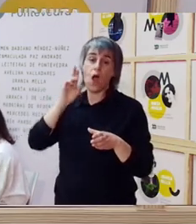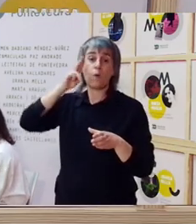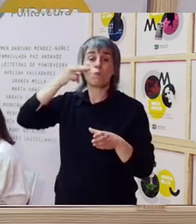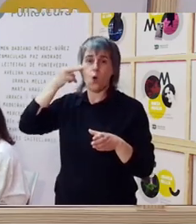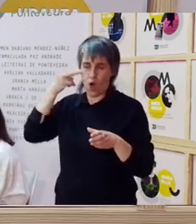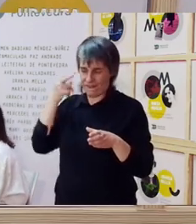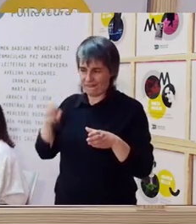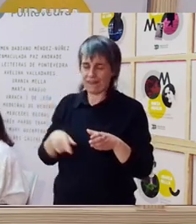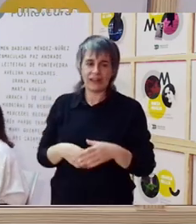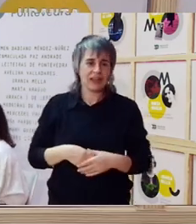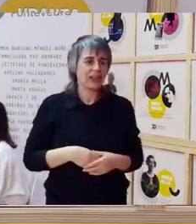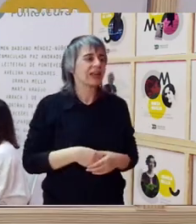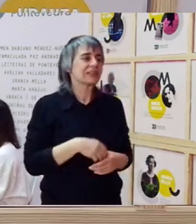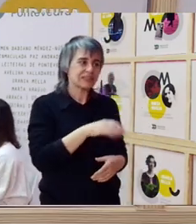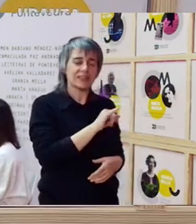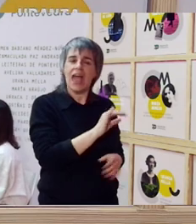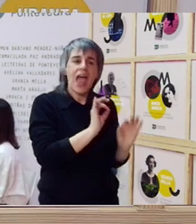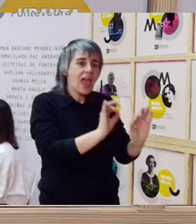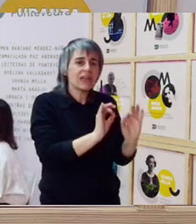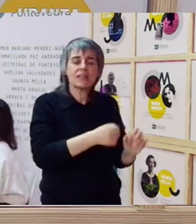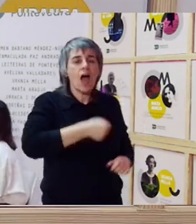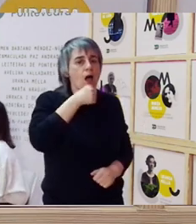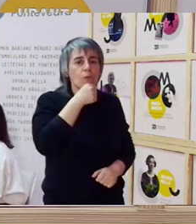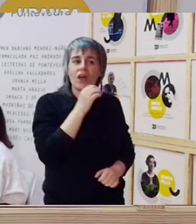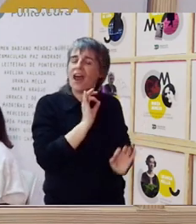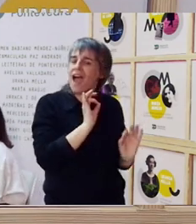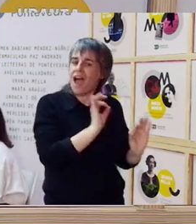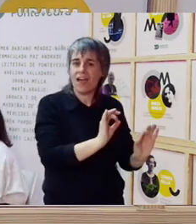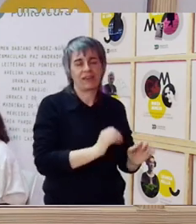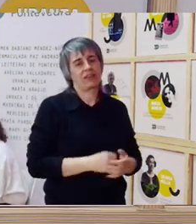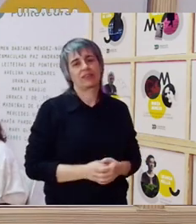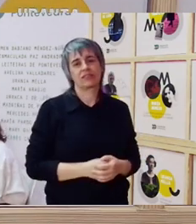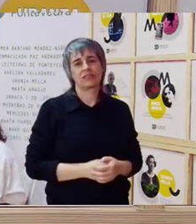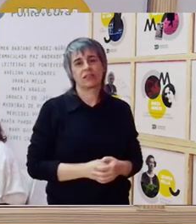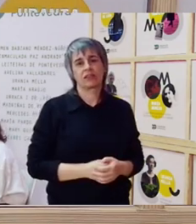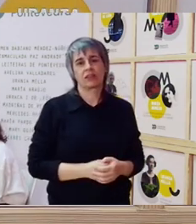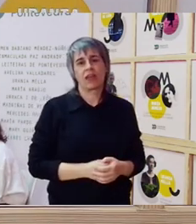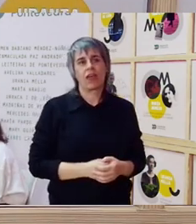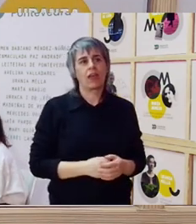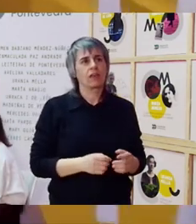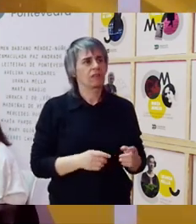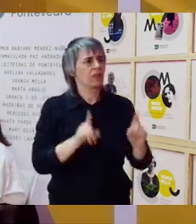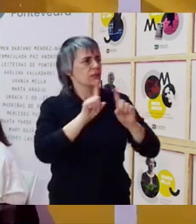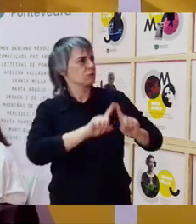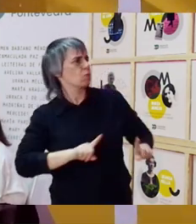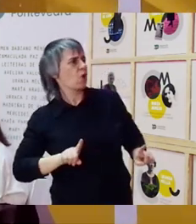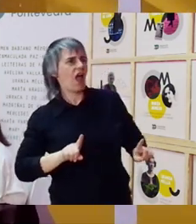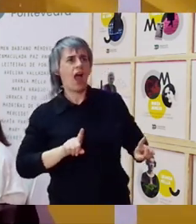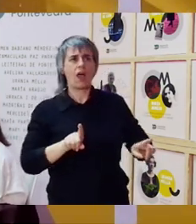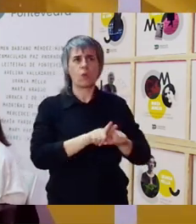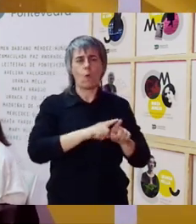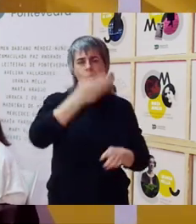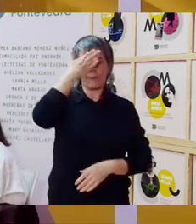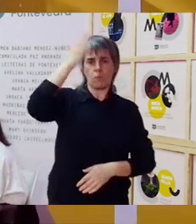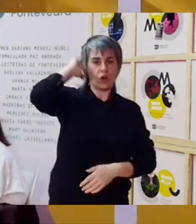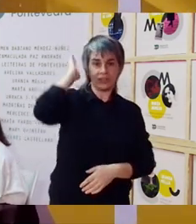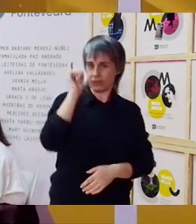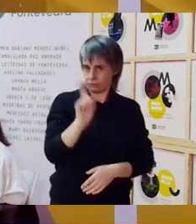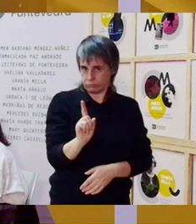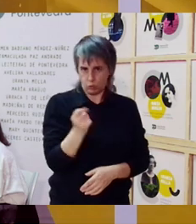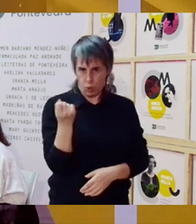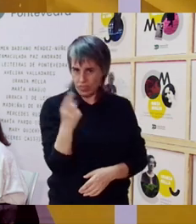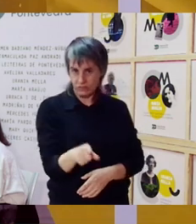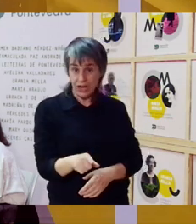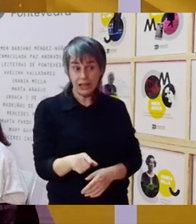era estricta, así. ¿Eh? Sí, ela era así. O sea, non tens que fingir o que non é. As cousas son,